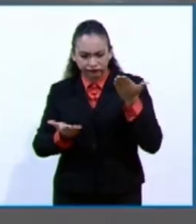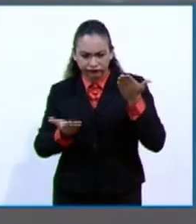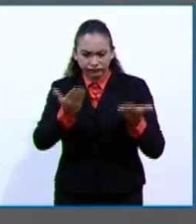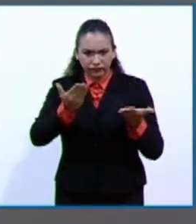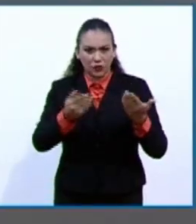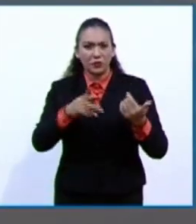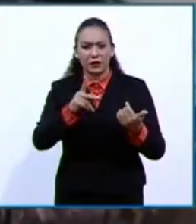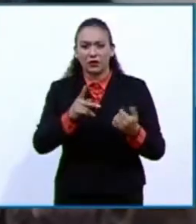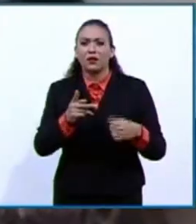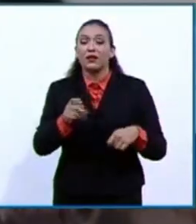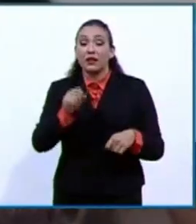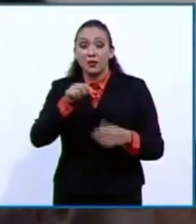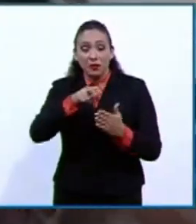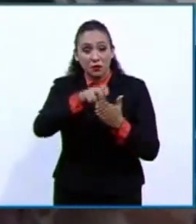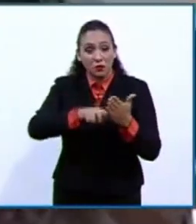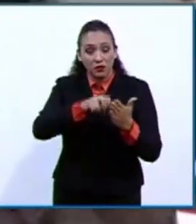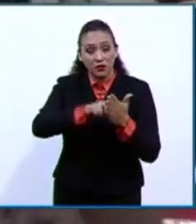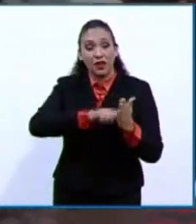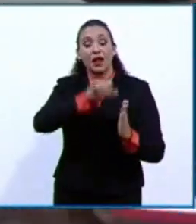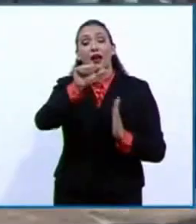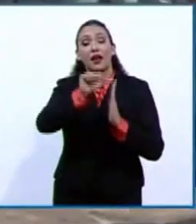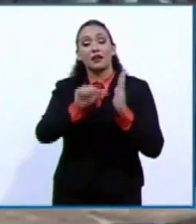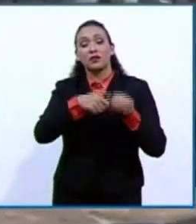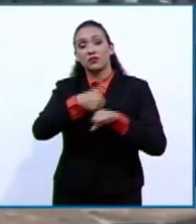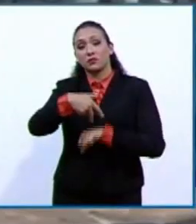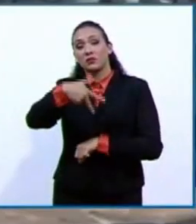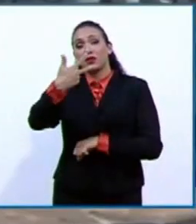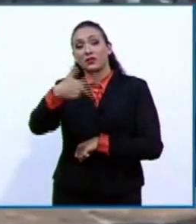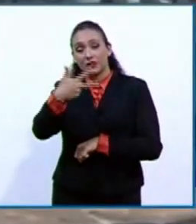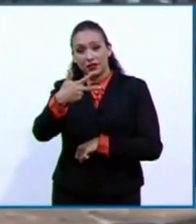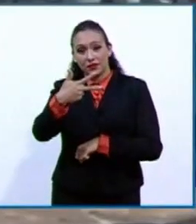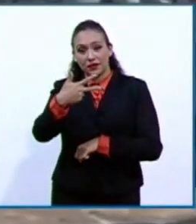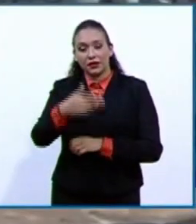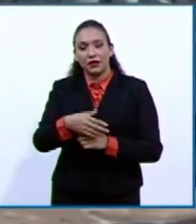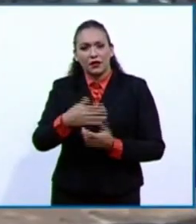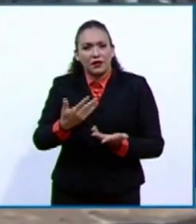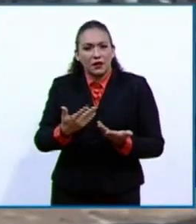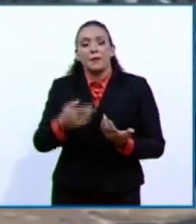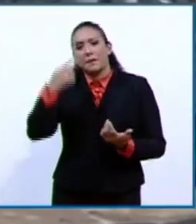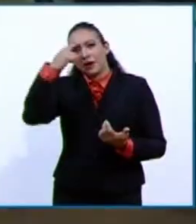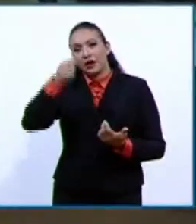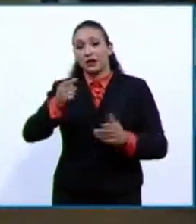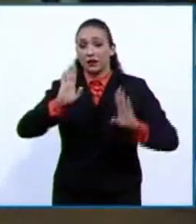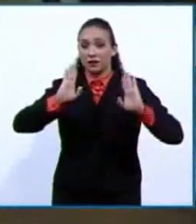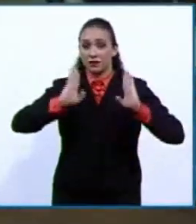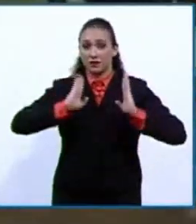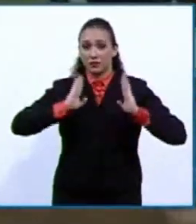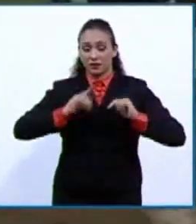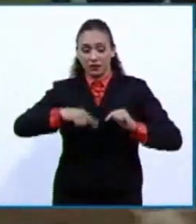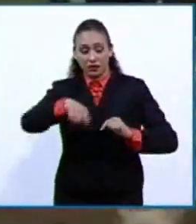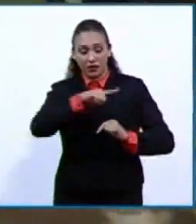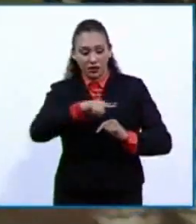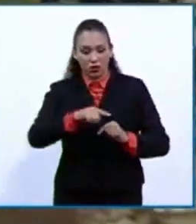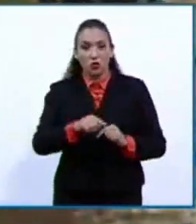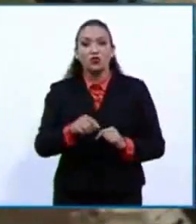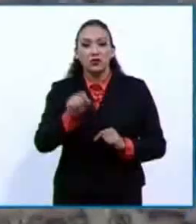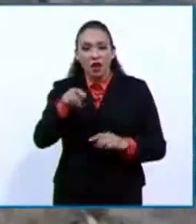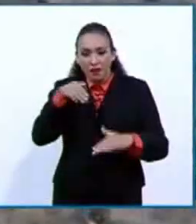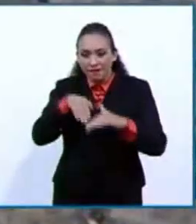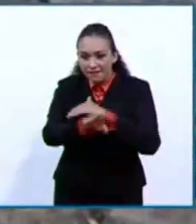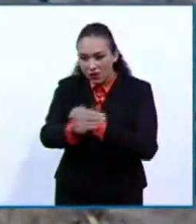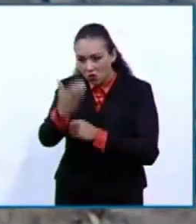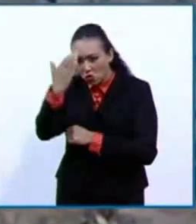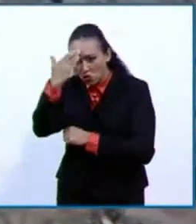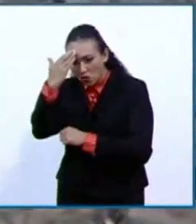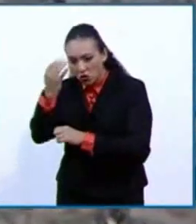allá, al modificar también el artículo 13 constitucional para que los órganos de justicia militar puedan conocer los casos en los que